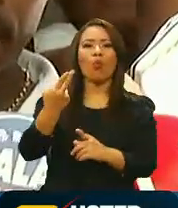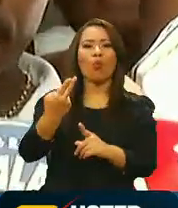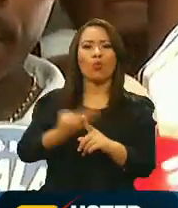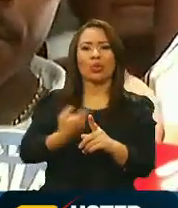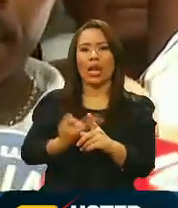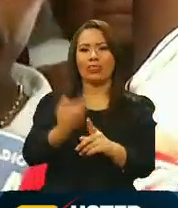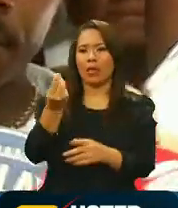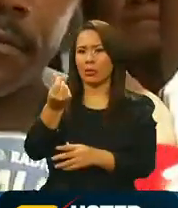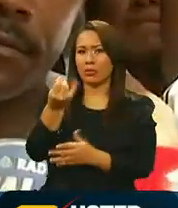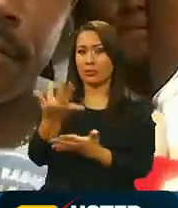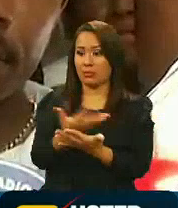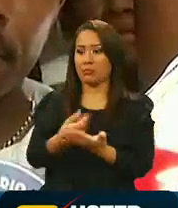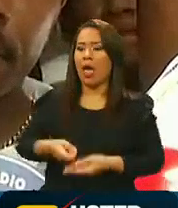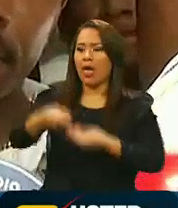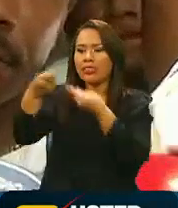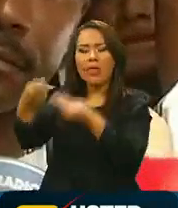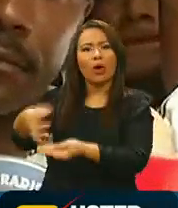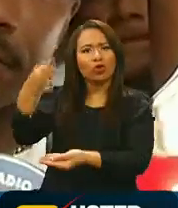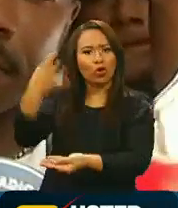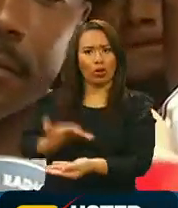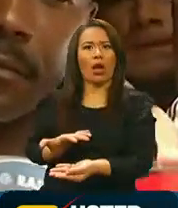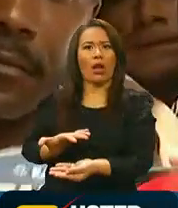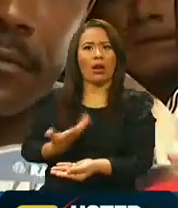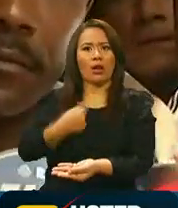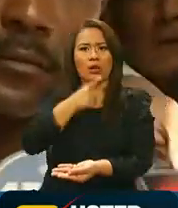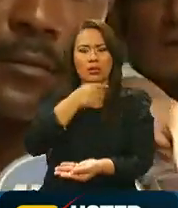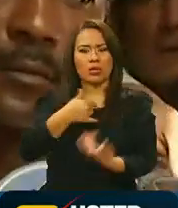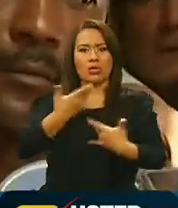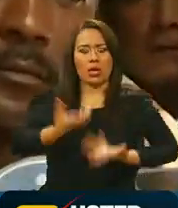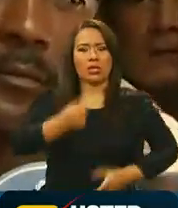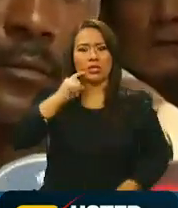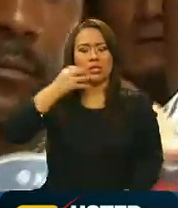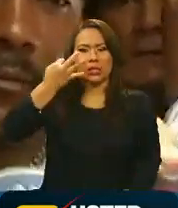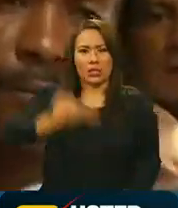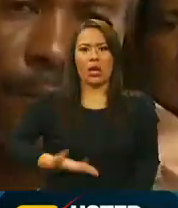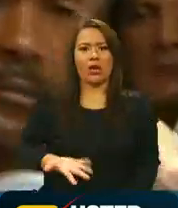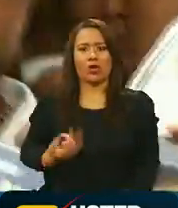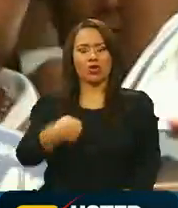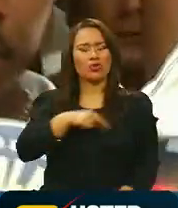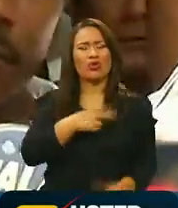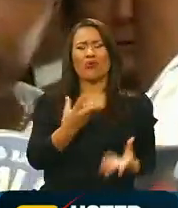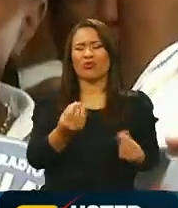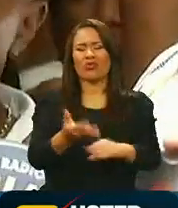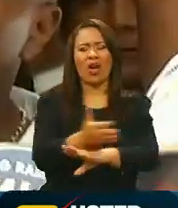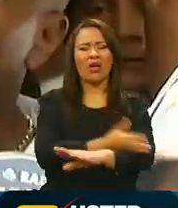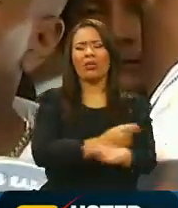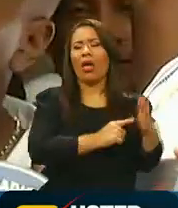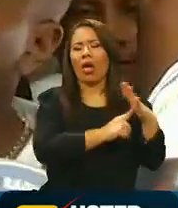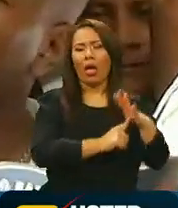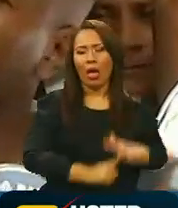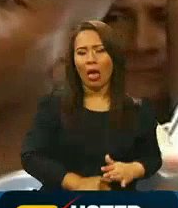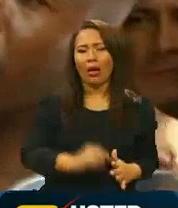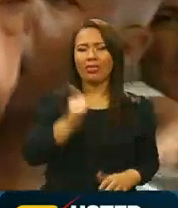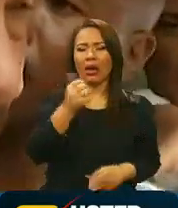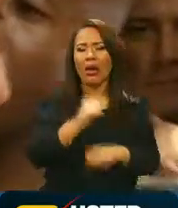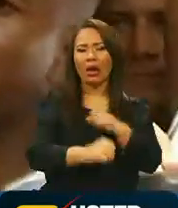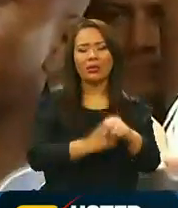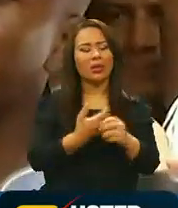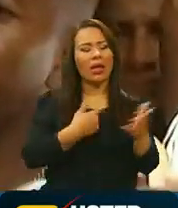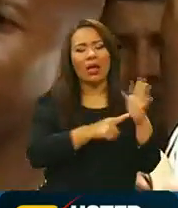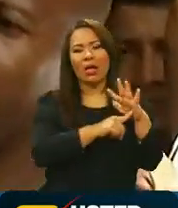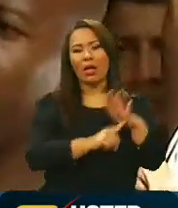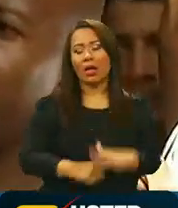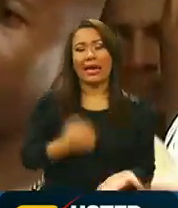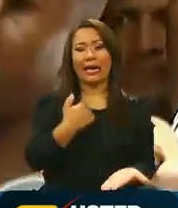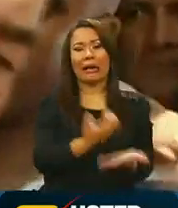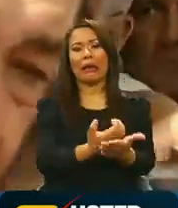de las ciudades, pero fundamentalmente que salgamos de la postración de carácter económico, que vayamos a